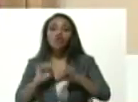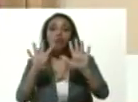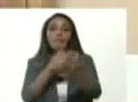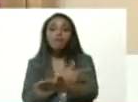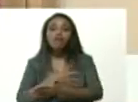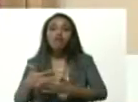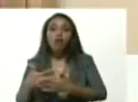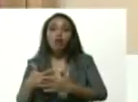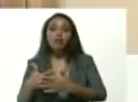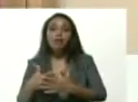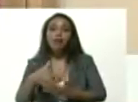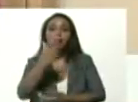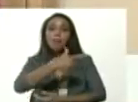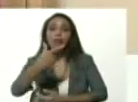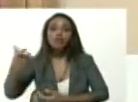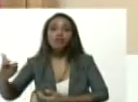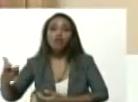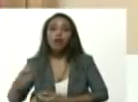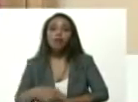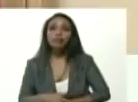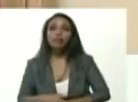9 millones de compatriotas.